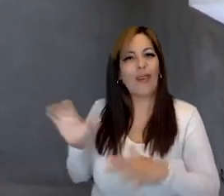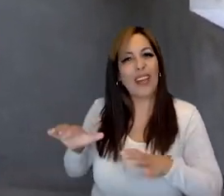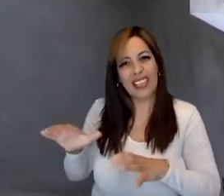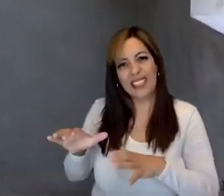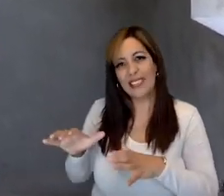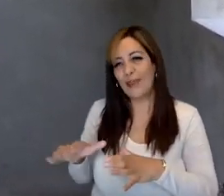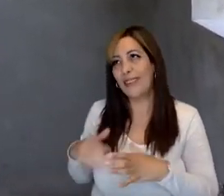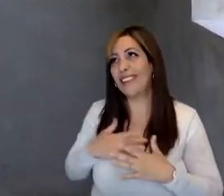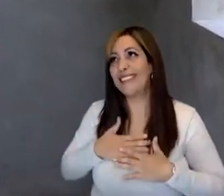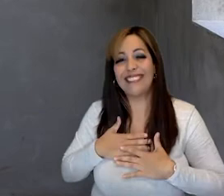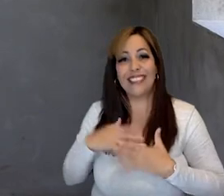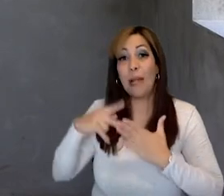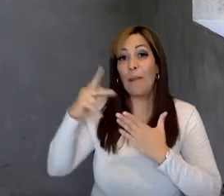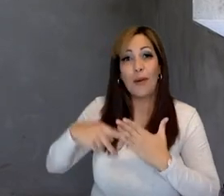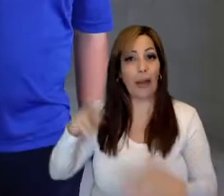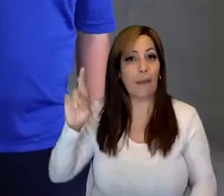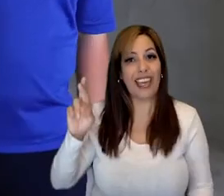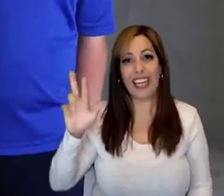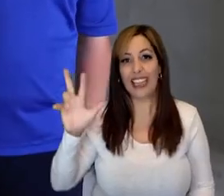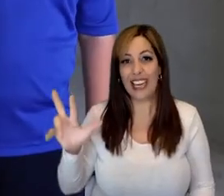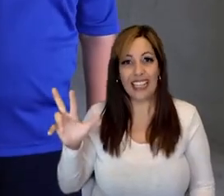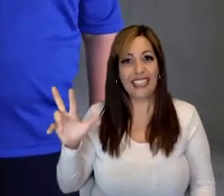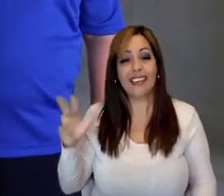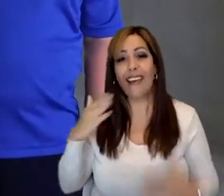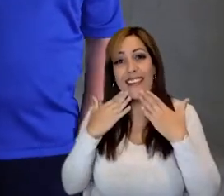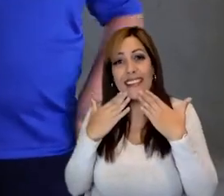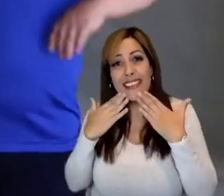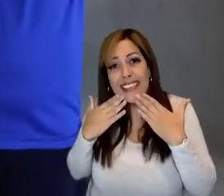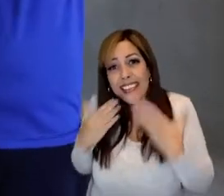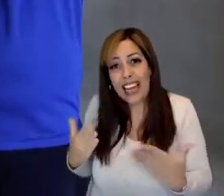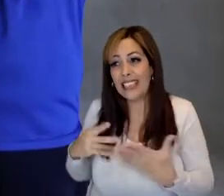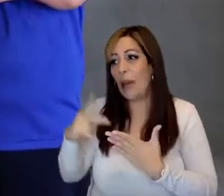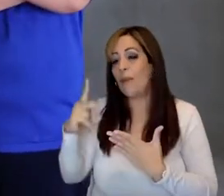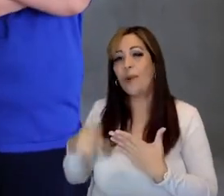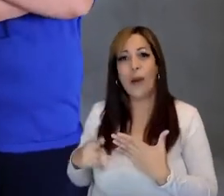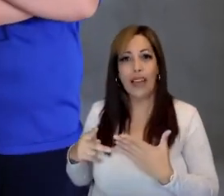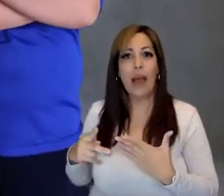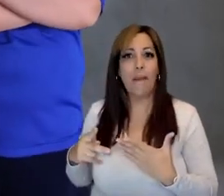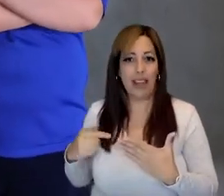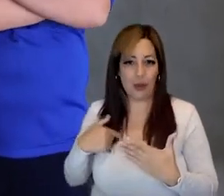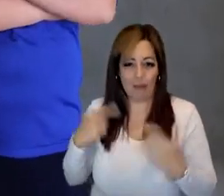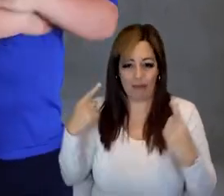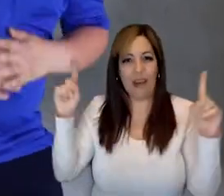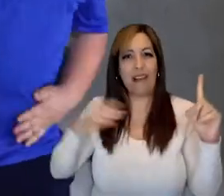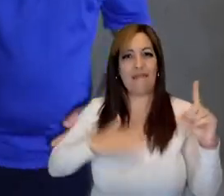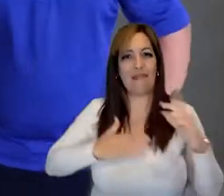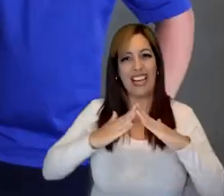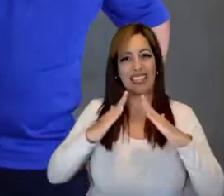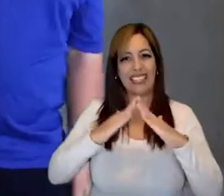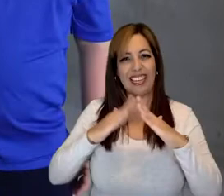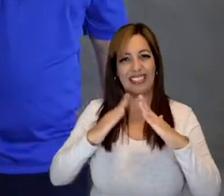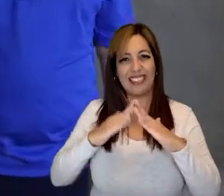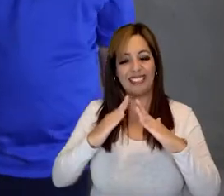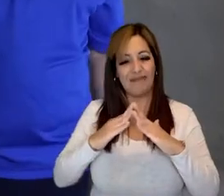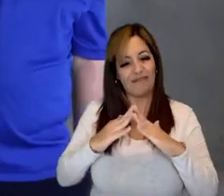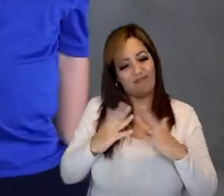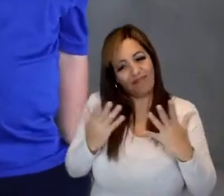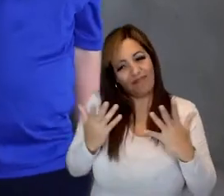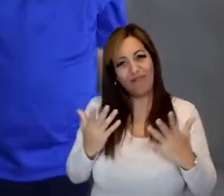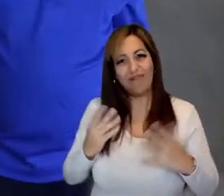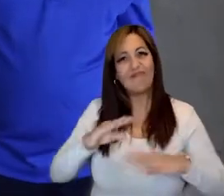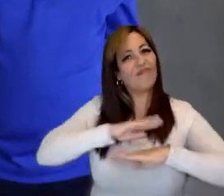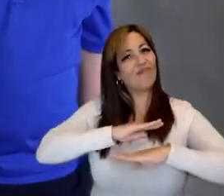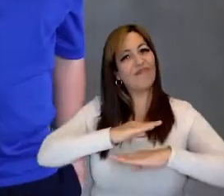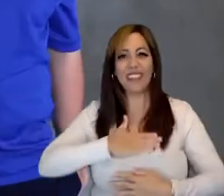hizo. Estoy agradecida del programa de R3, que gracias al programa R3 voy a tener mi casita. Lo cual pues